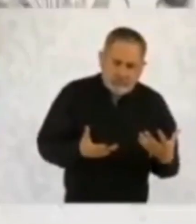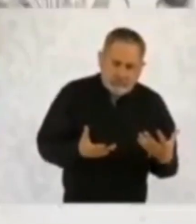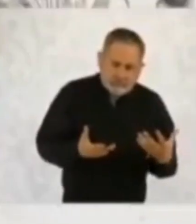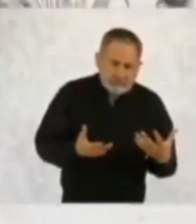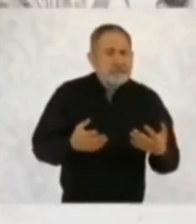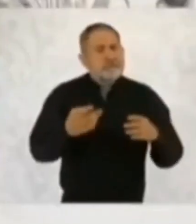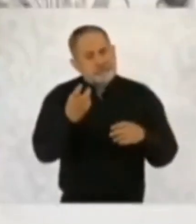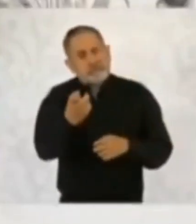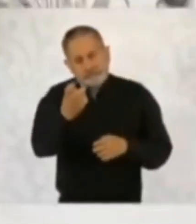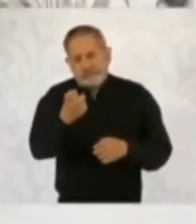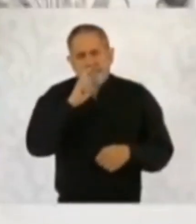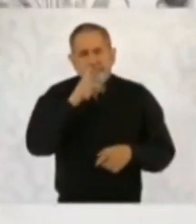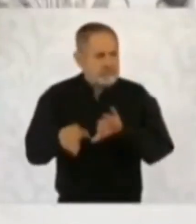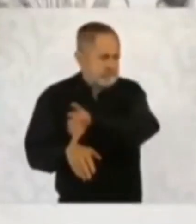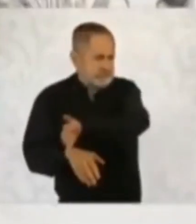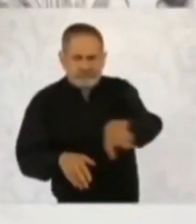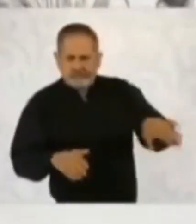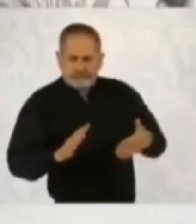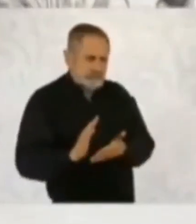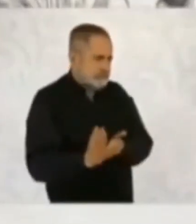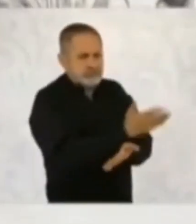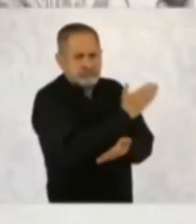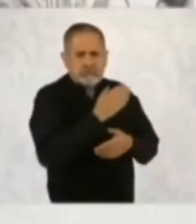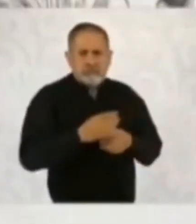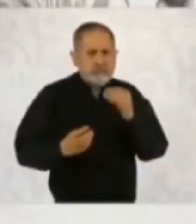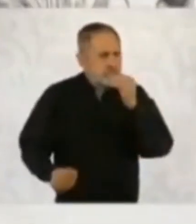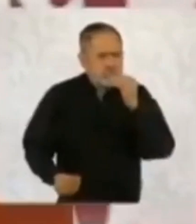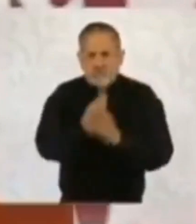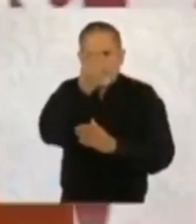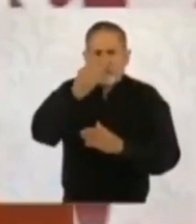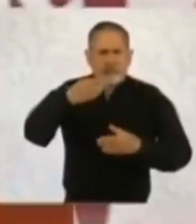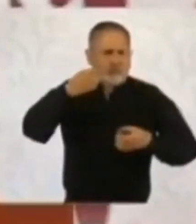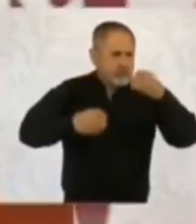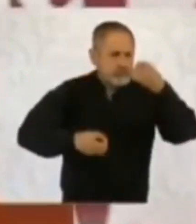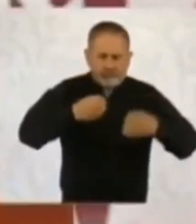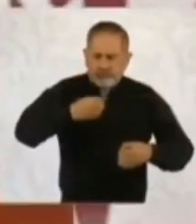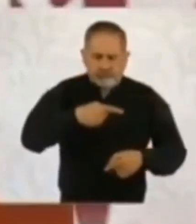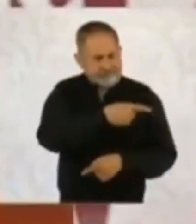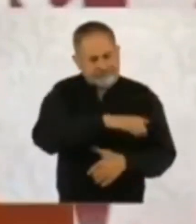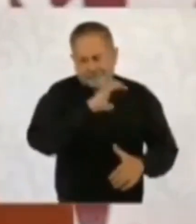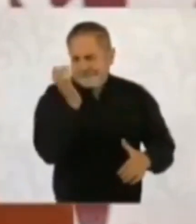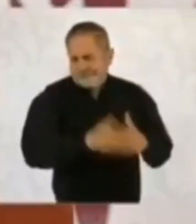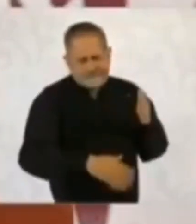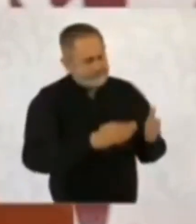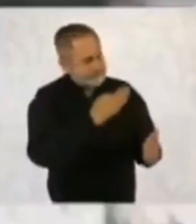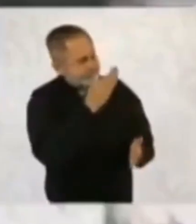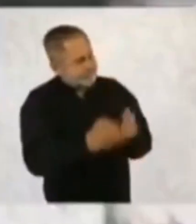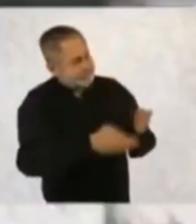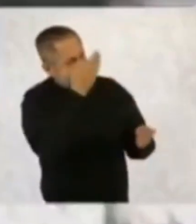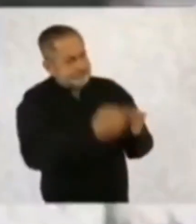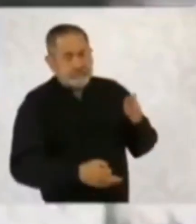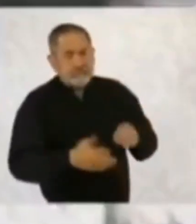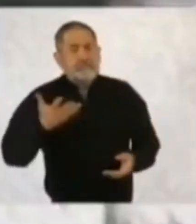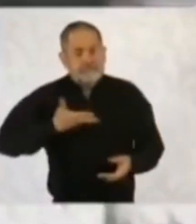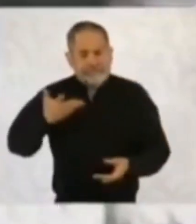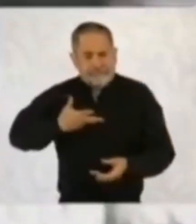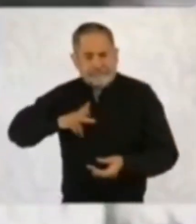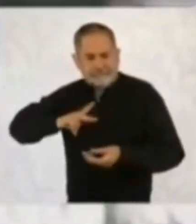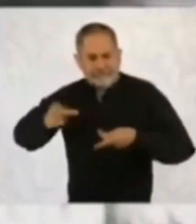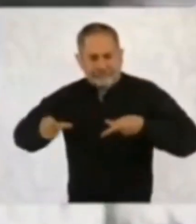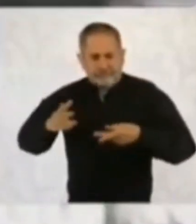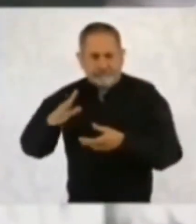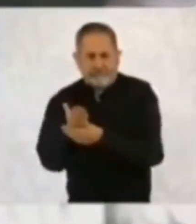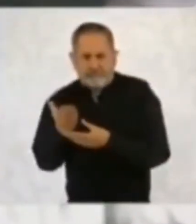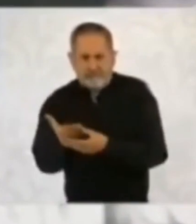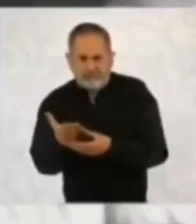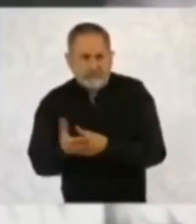la democratización del sistema judicial, se acabó. Tenemos todos esos casos preparados y